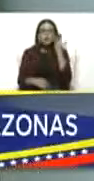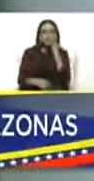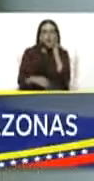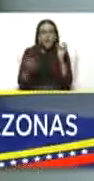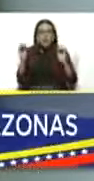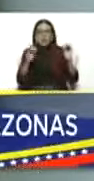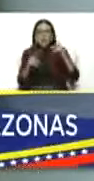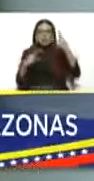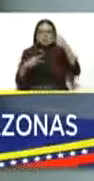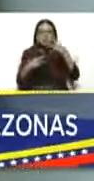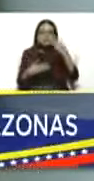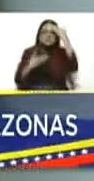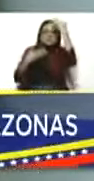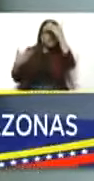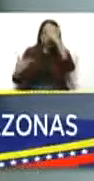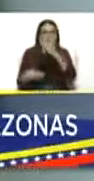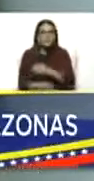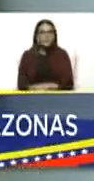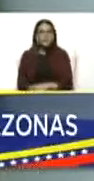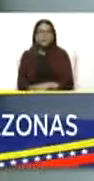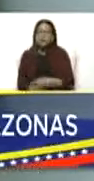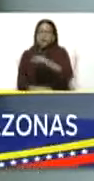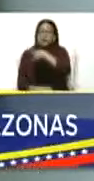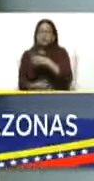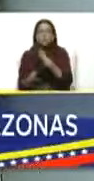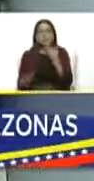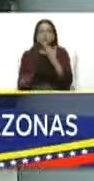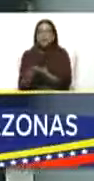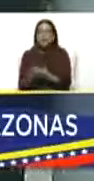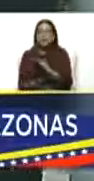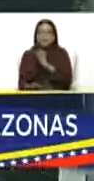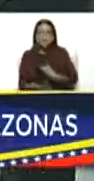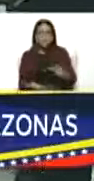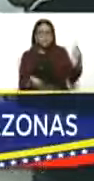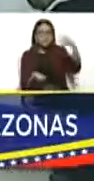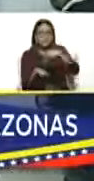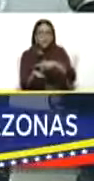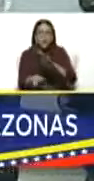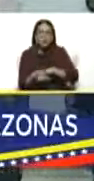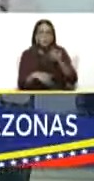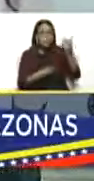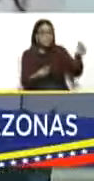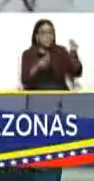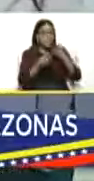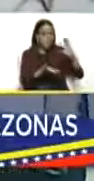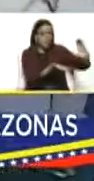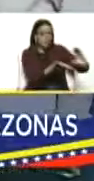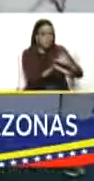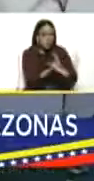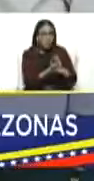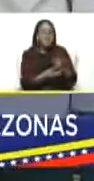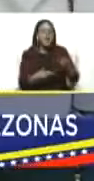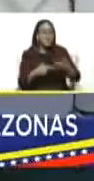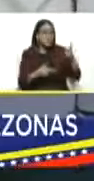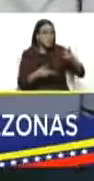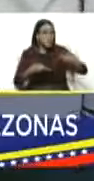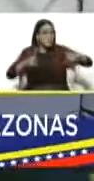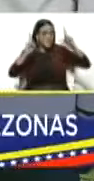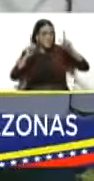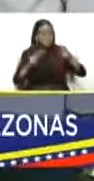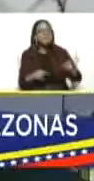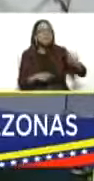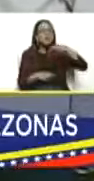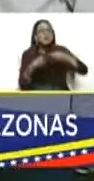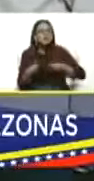todos los amazonenses y celebramos al lado suyo, porque con los recursos que usted ha autorizado se ha podido concretar esta